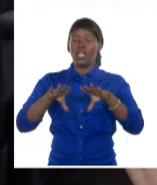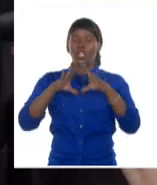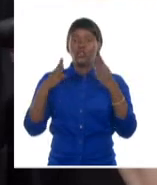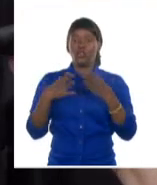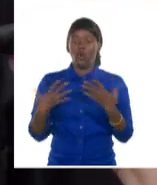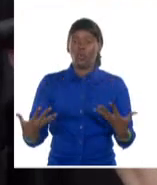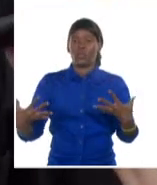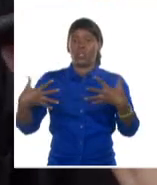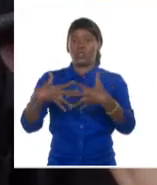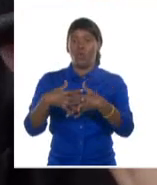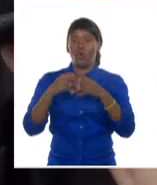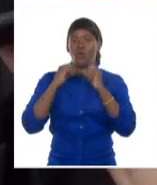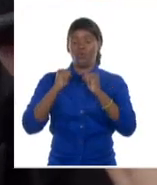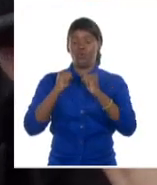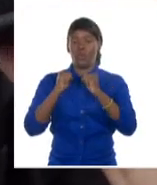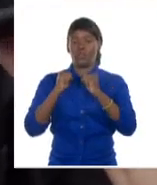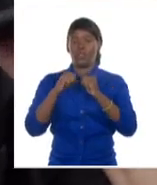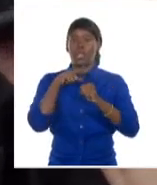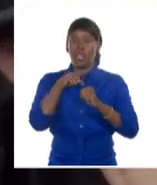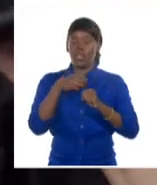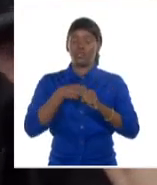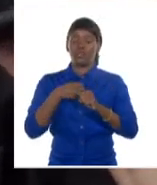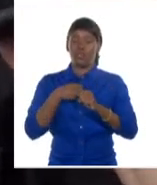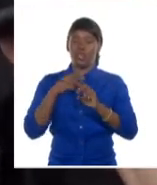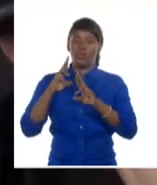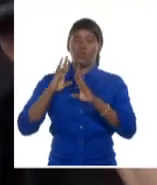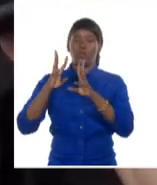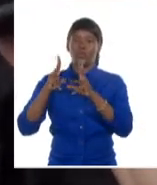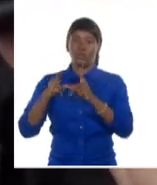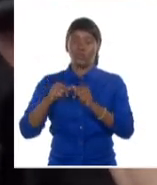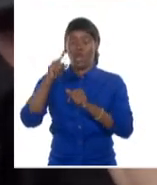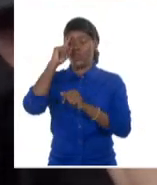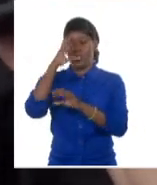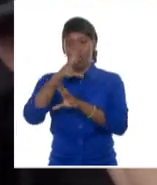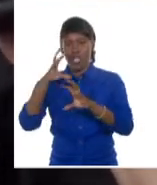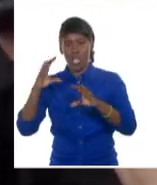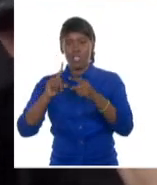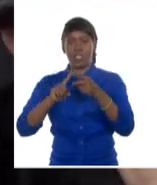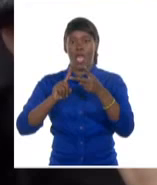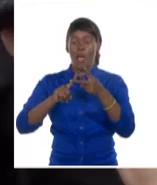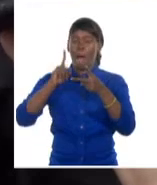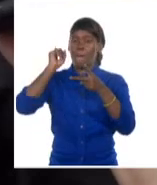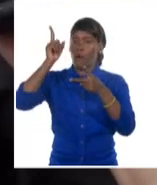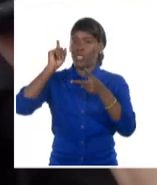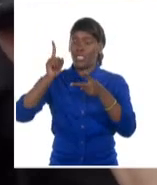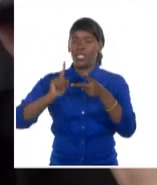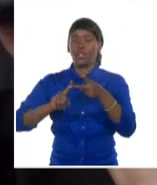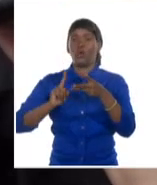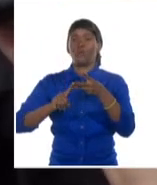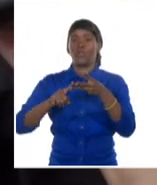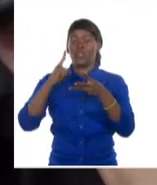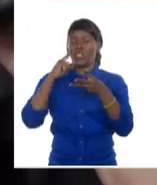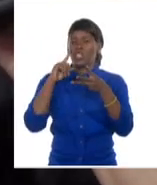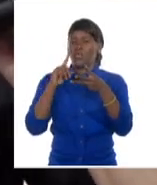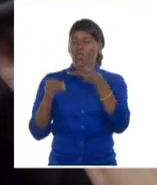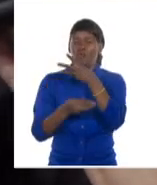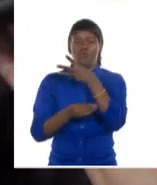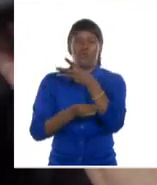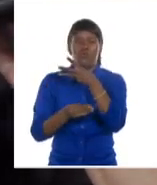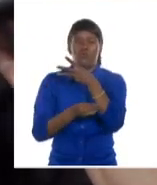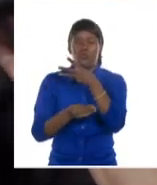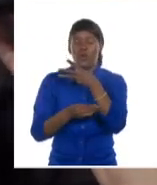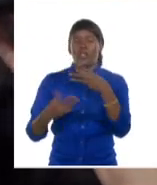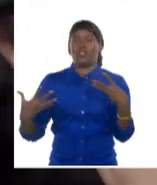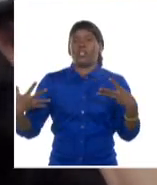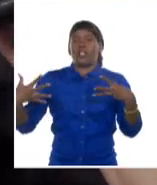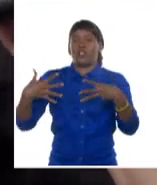un ejemplo de una buena relación entre la ciencia y la política, que ha fructificado en un sistema